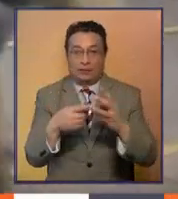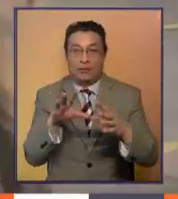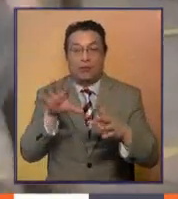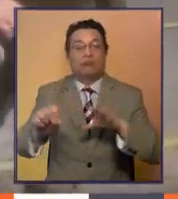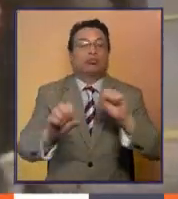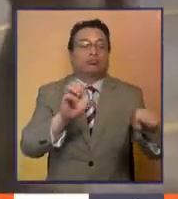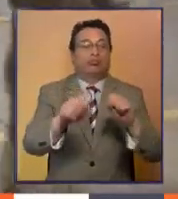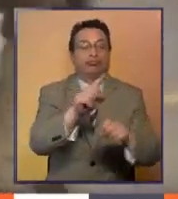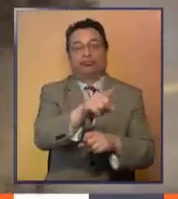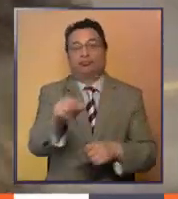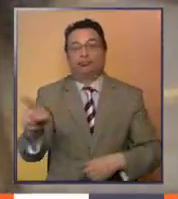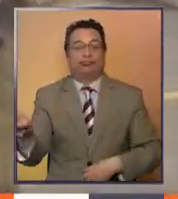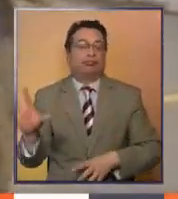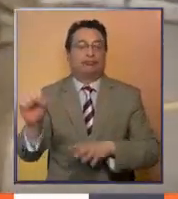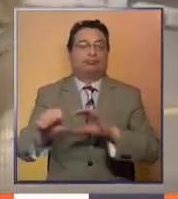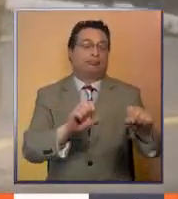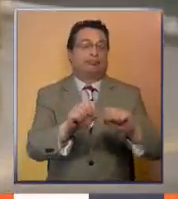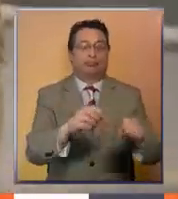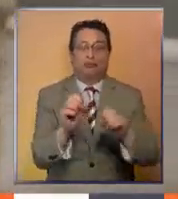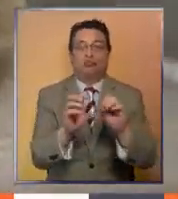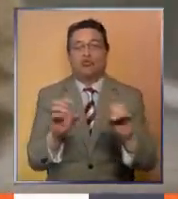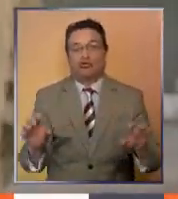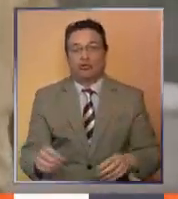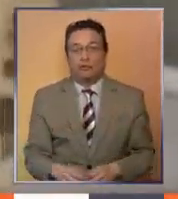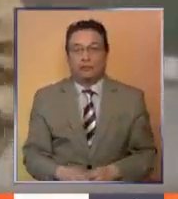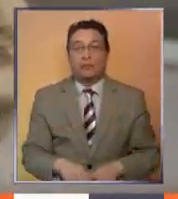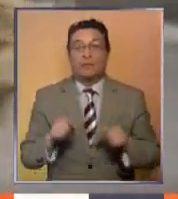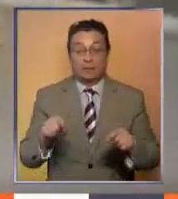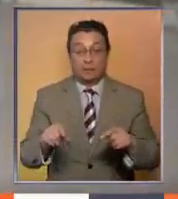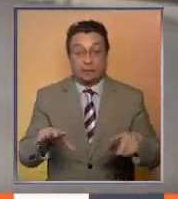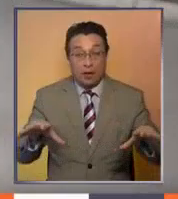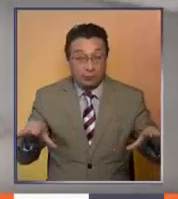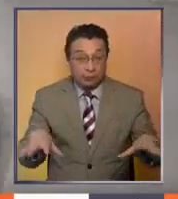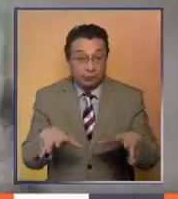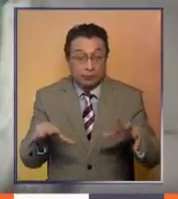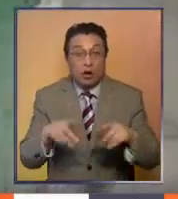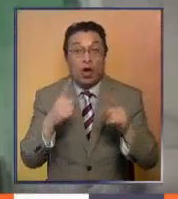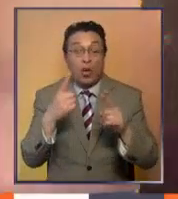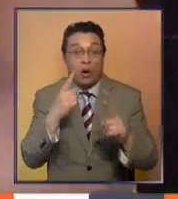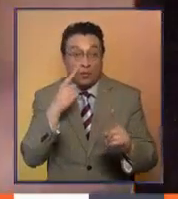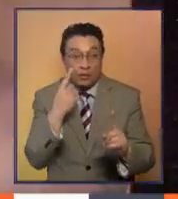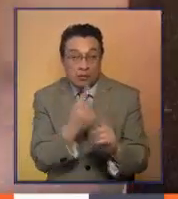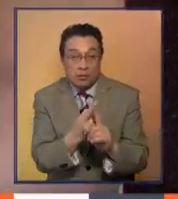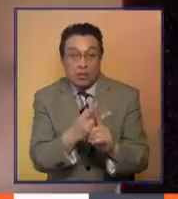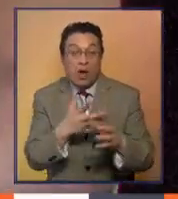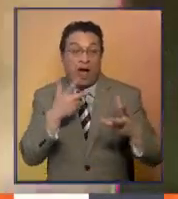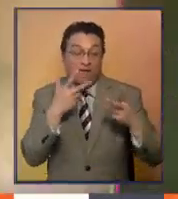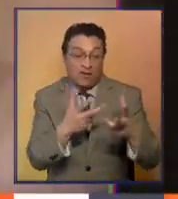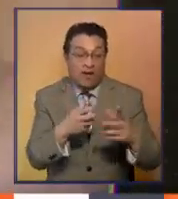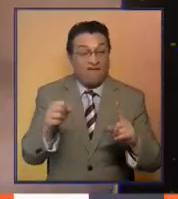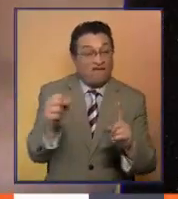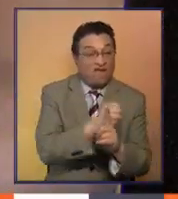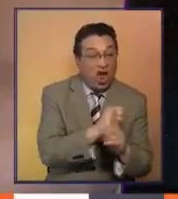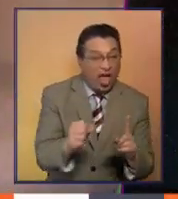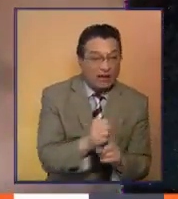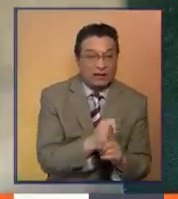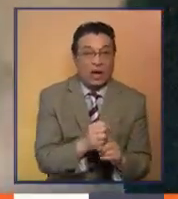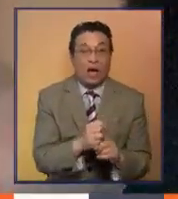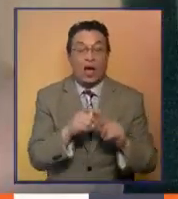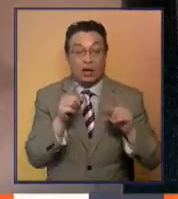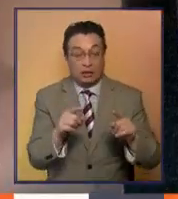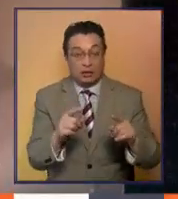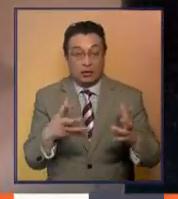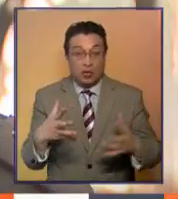integrantes de los al capone klein lo que hay que tender a la acción con éxito de intimidación una violencia cierto el